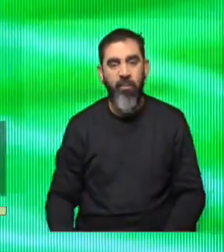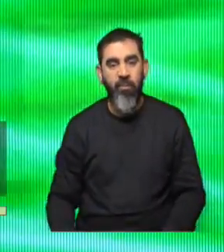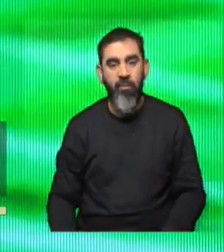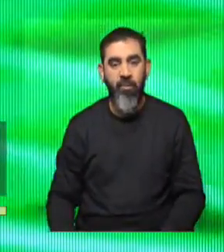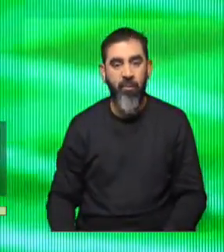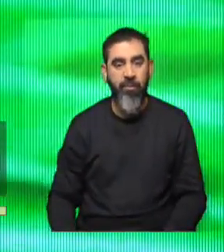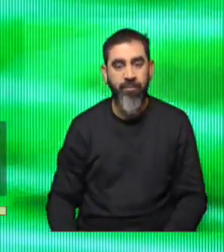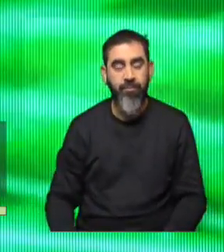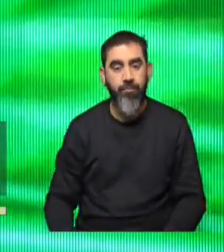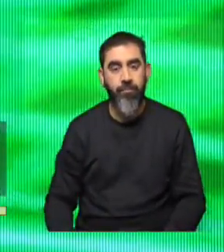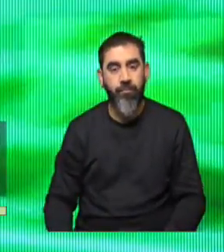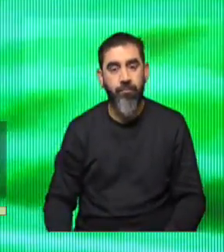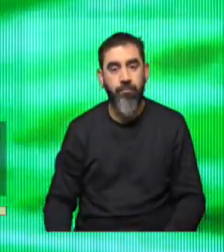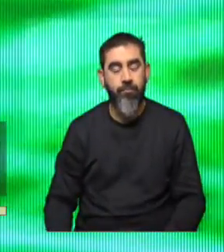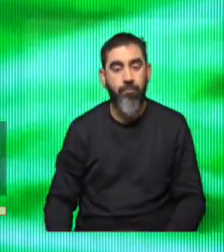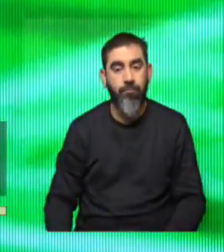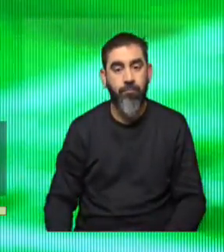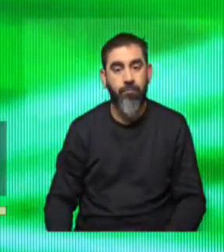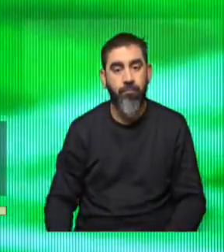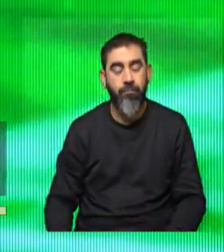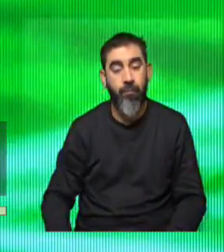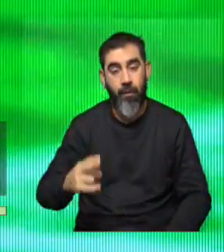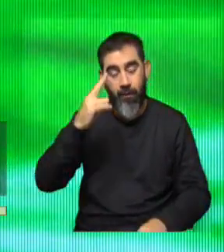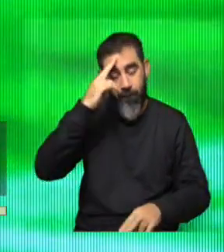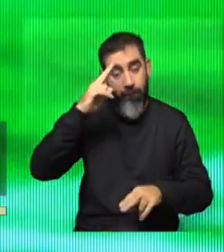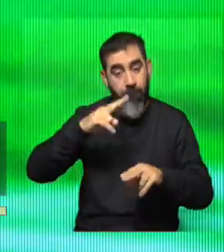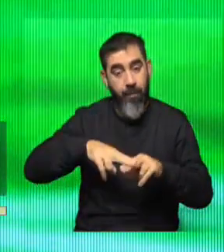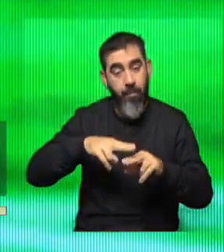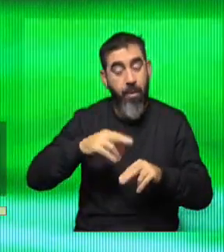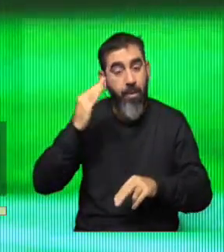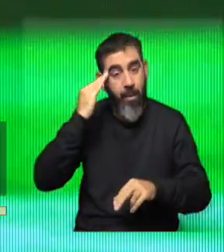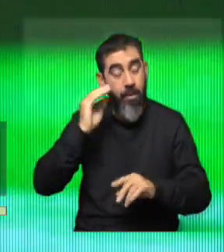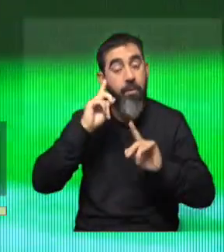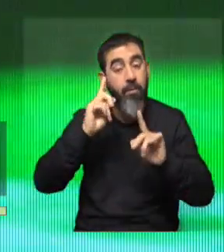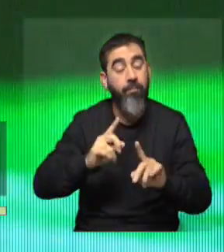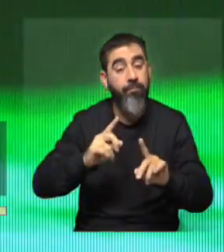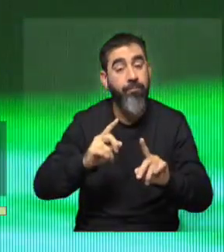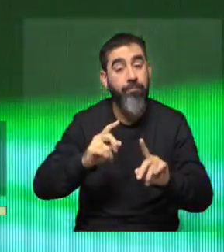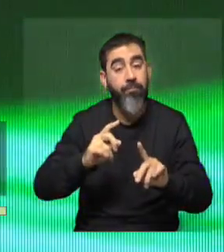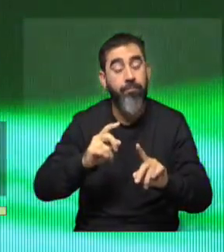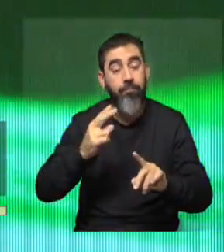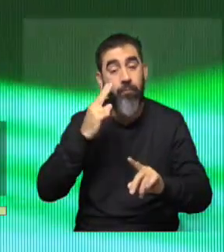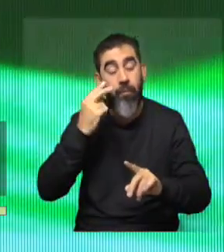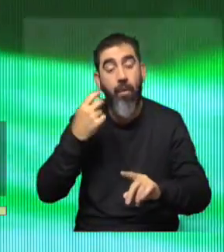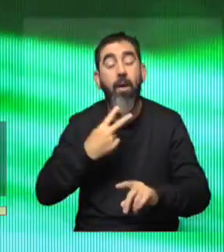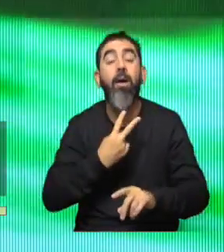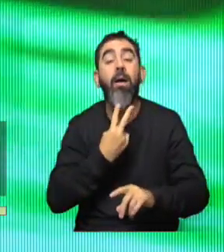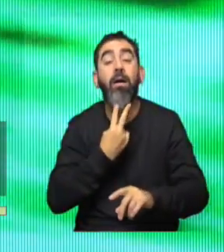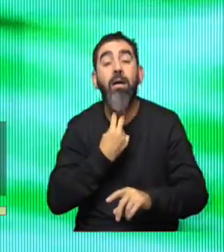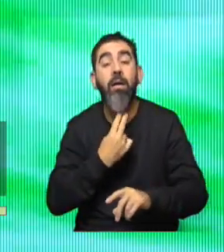las no solamente el problema de las de las enfermedades mentales sino todo lo que significa el problema de las adicciones